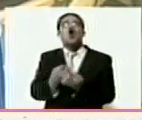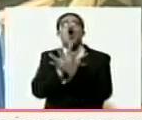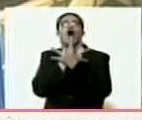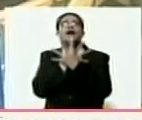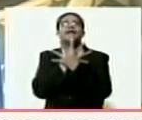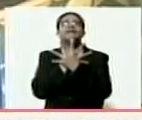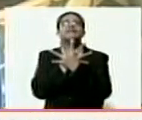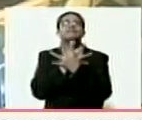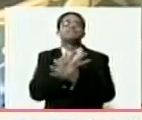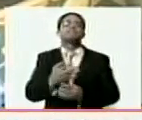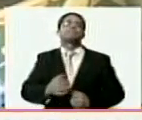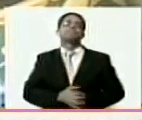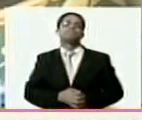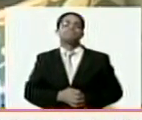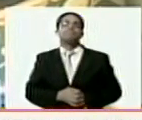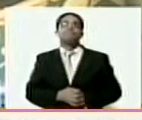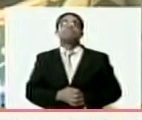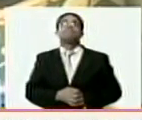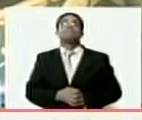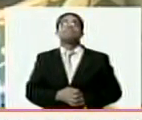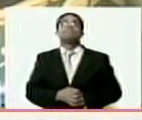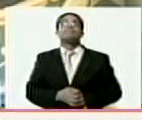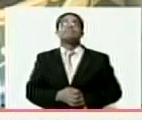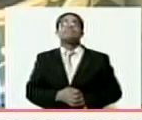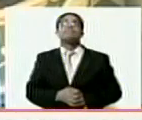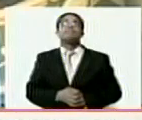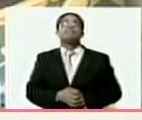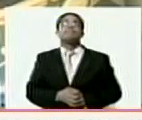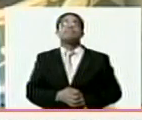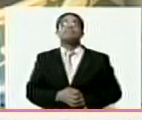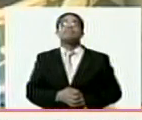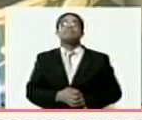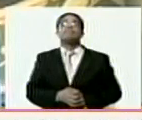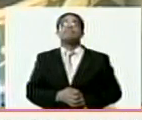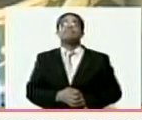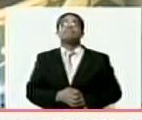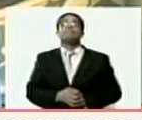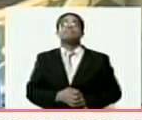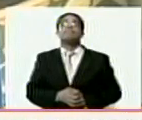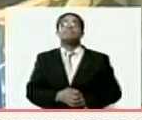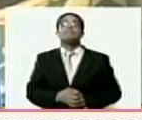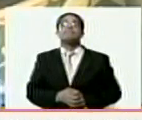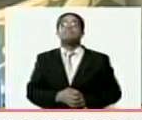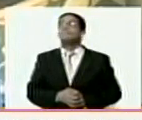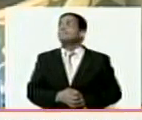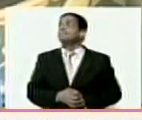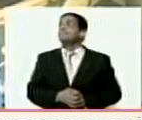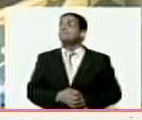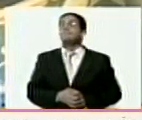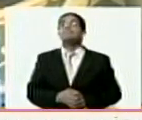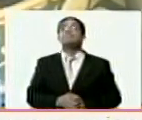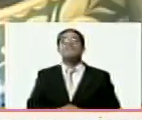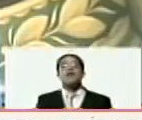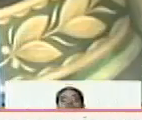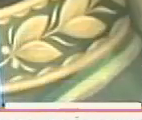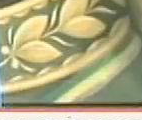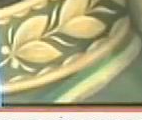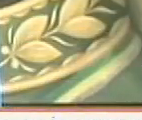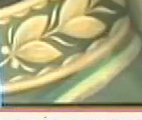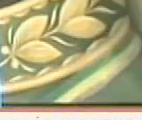pues desarrollaban una agenda para aplicar medidas coercitivas unilaterales sobre Venezuela. También